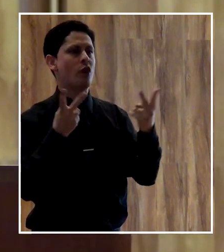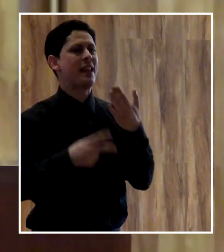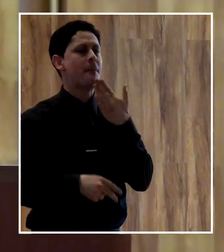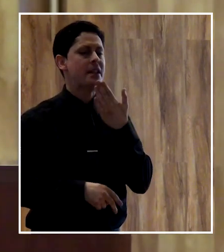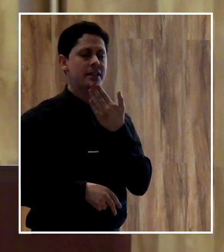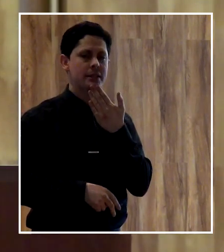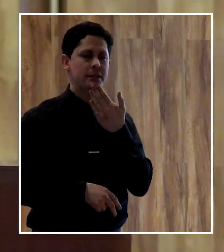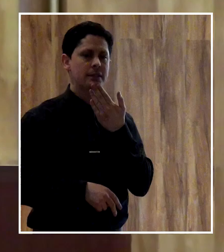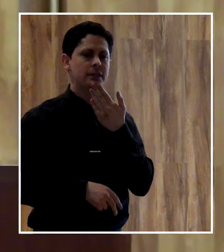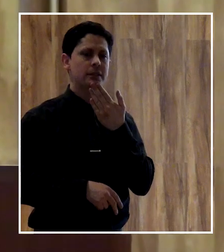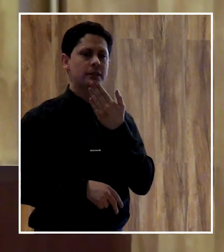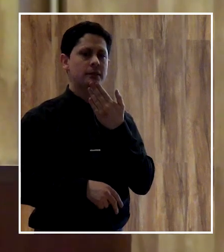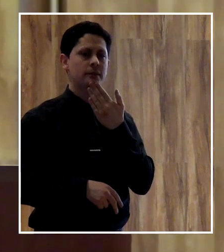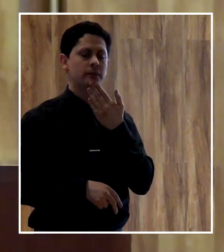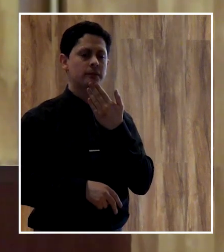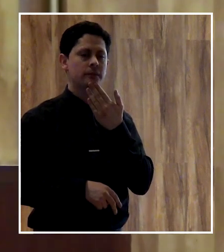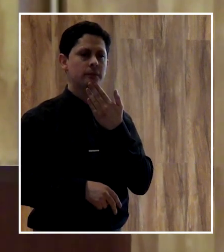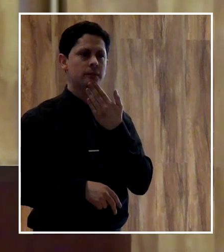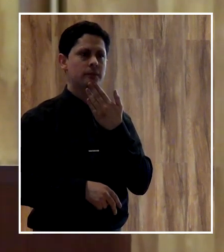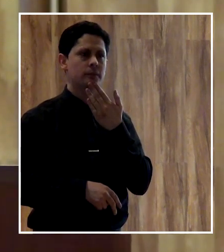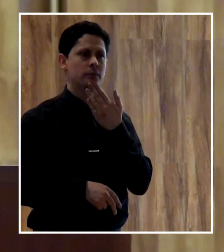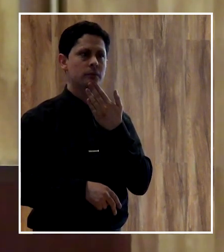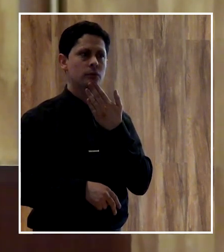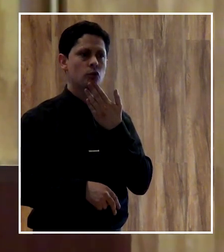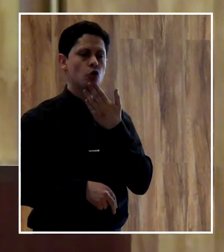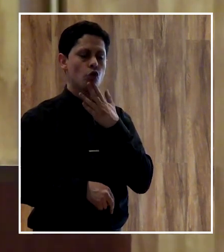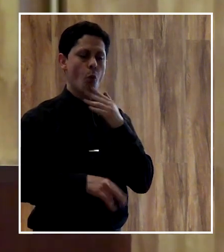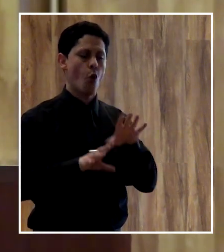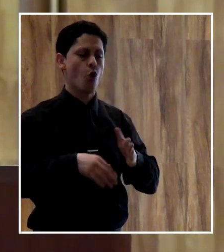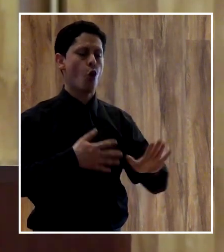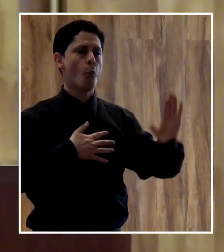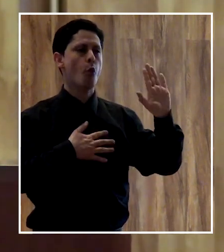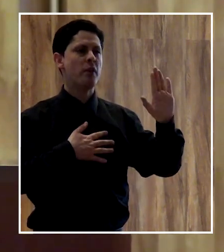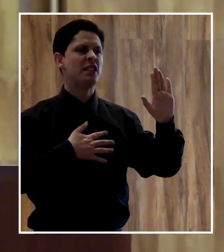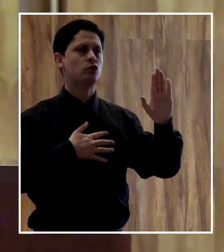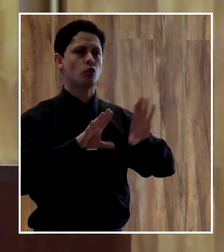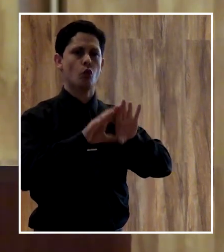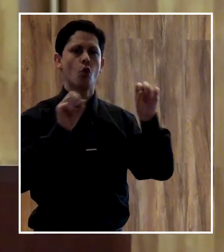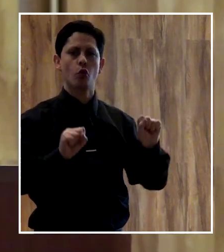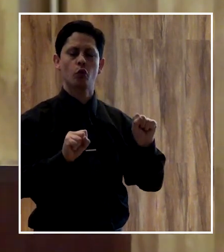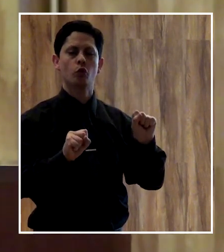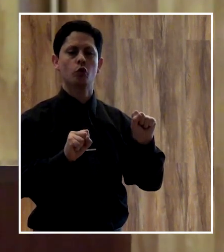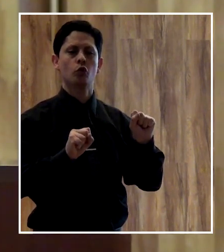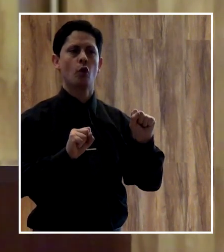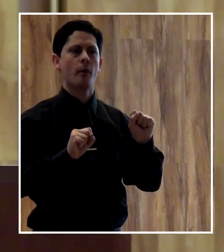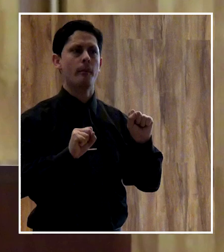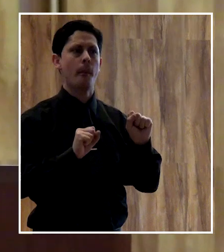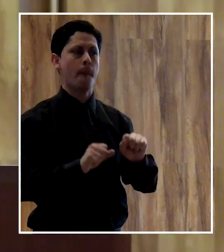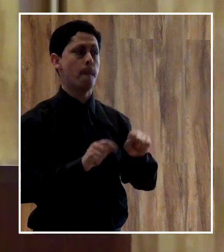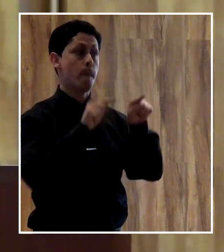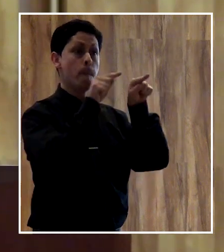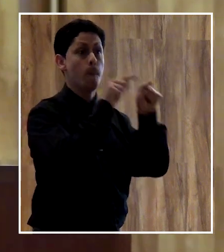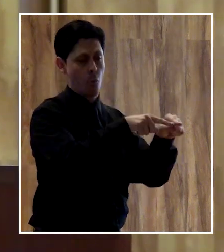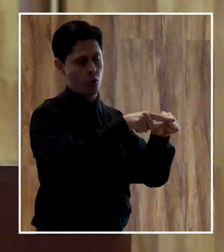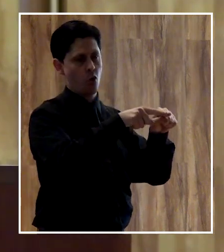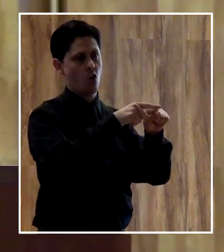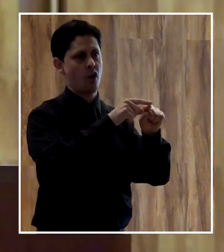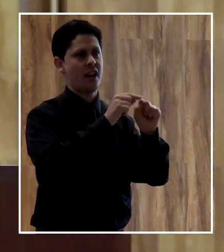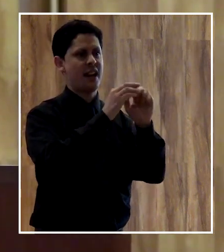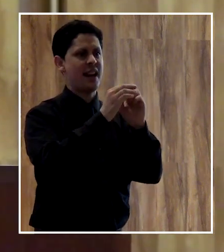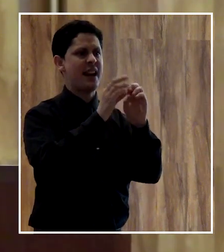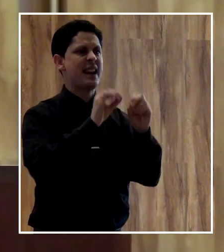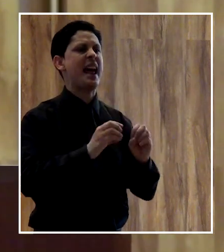pública, sino también con un compromiso de todos ellos con la